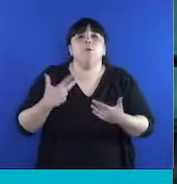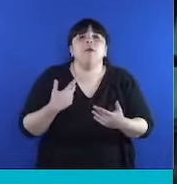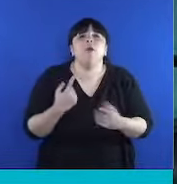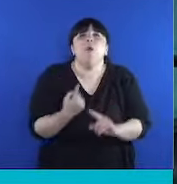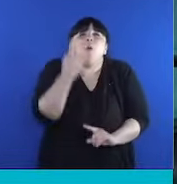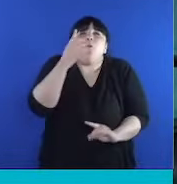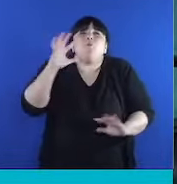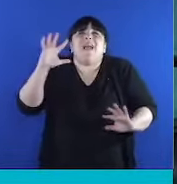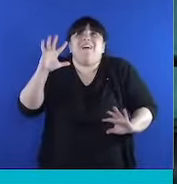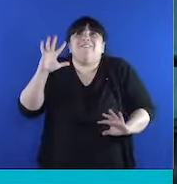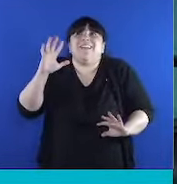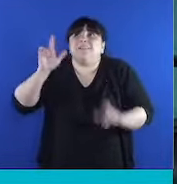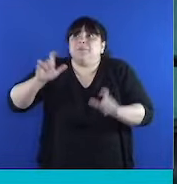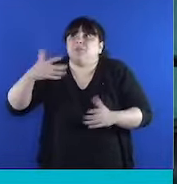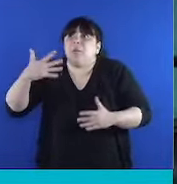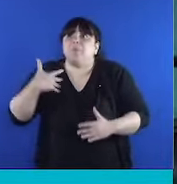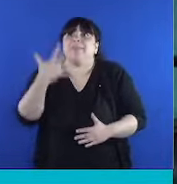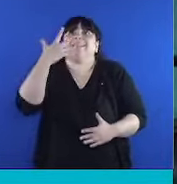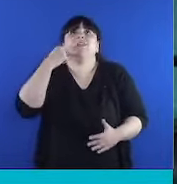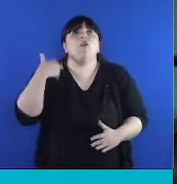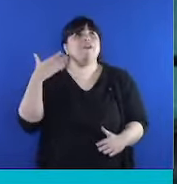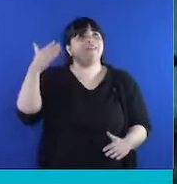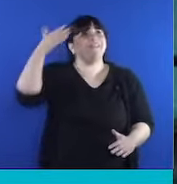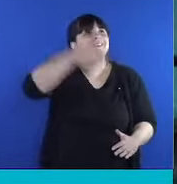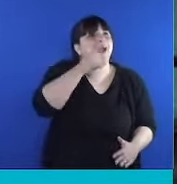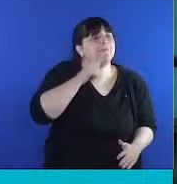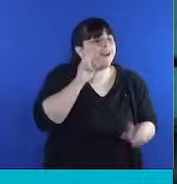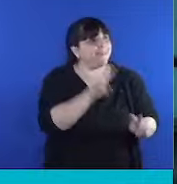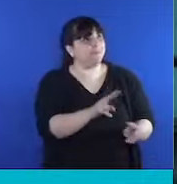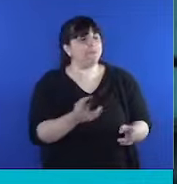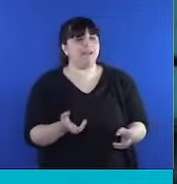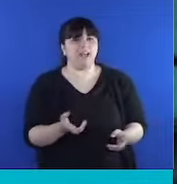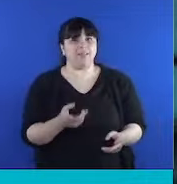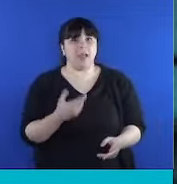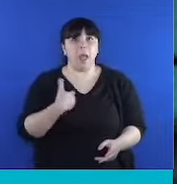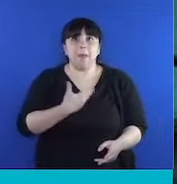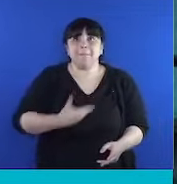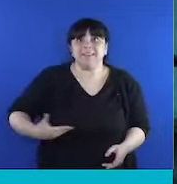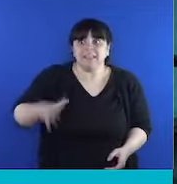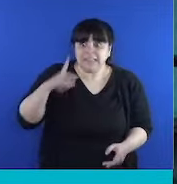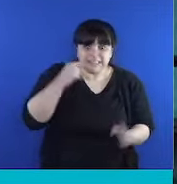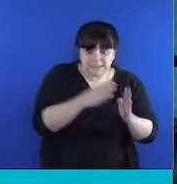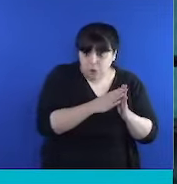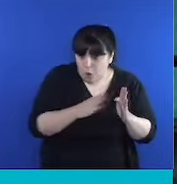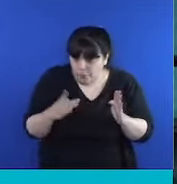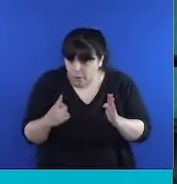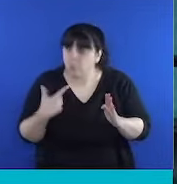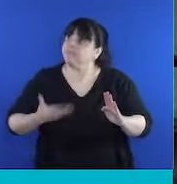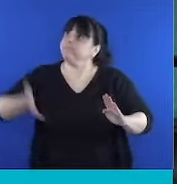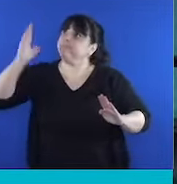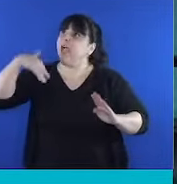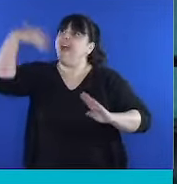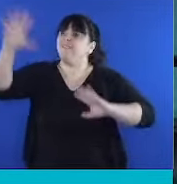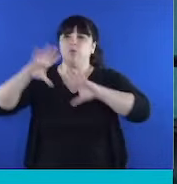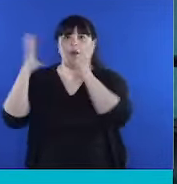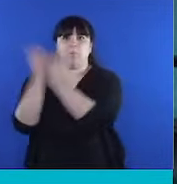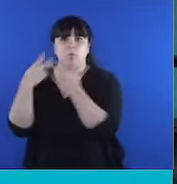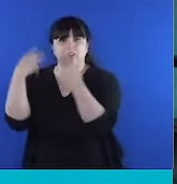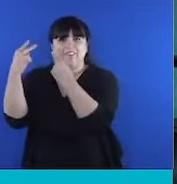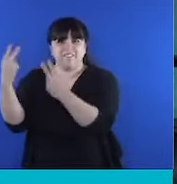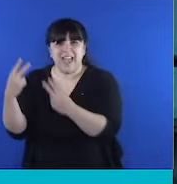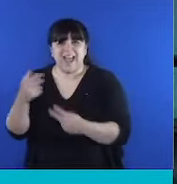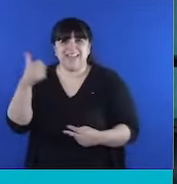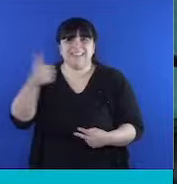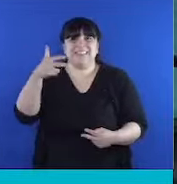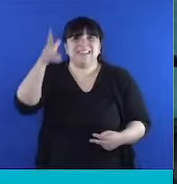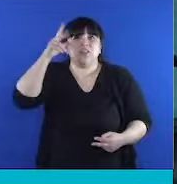tienen 5 días en Mar del Plata. El presidente se ha ido una vez cada 5 días al exterior, ha gastado 668 millones de